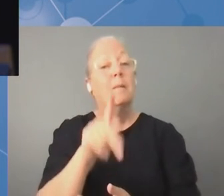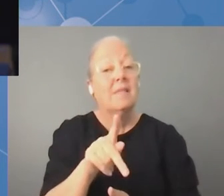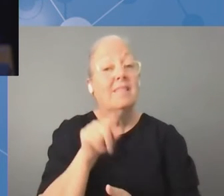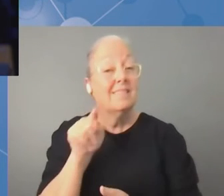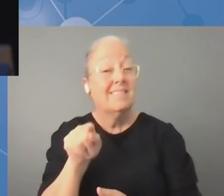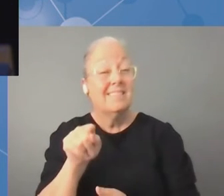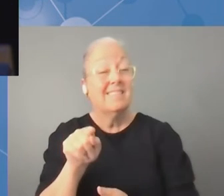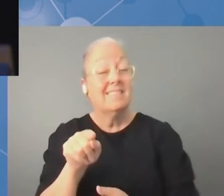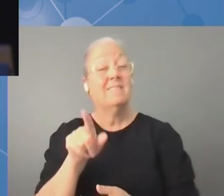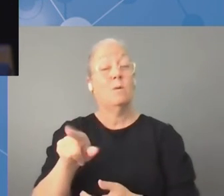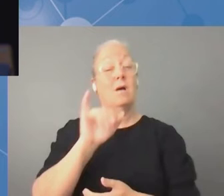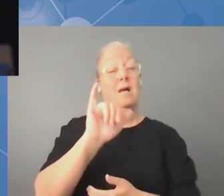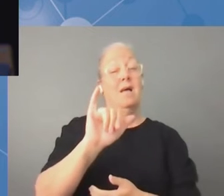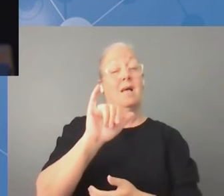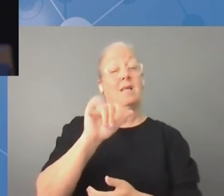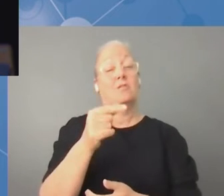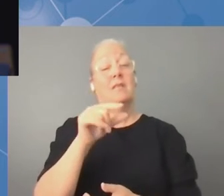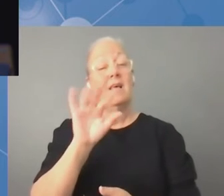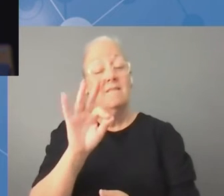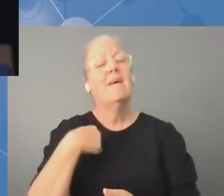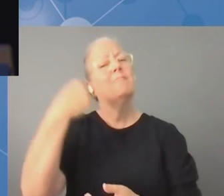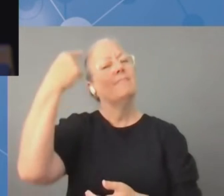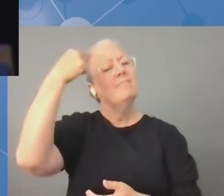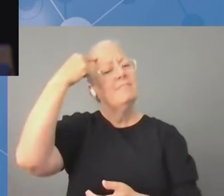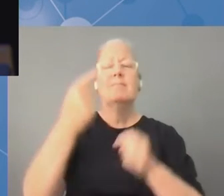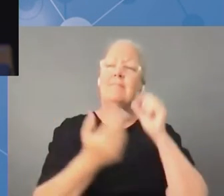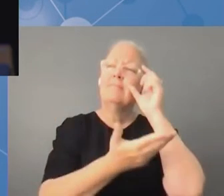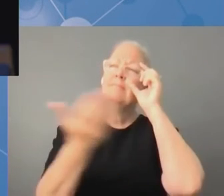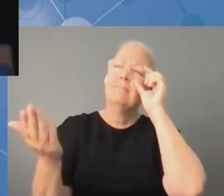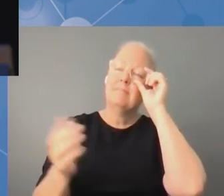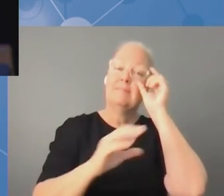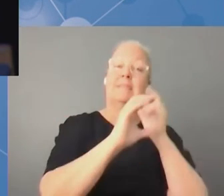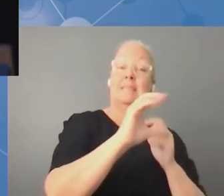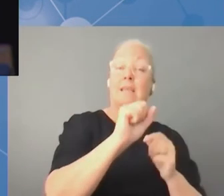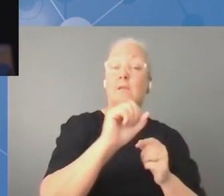revisión de los criterios que hay que cumplir para